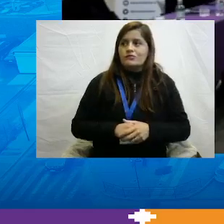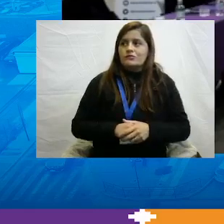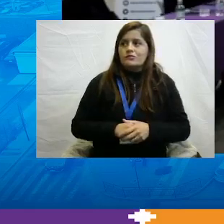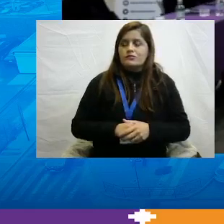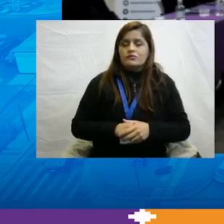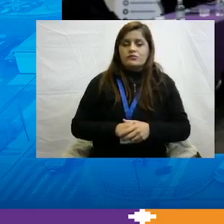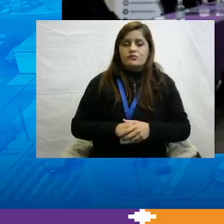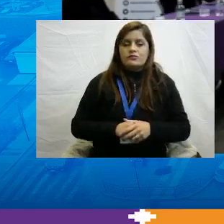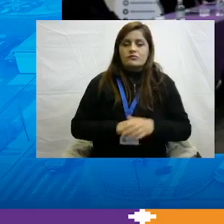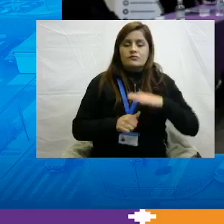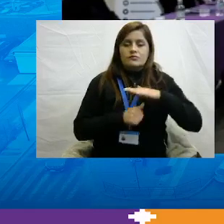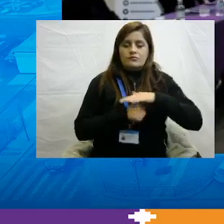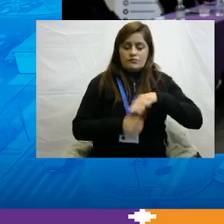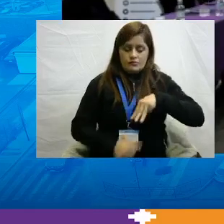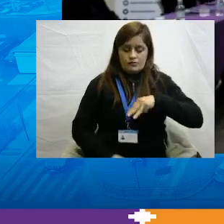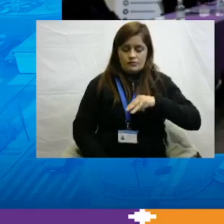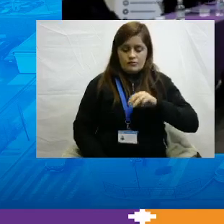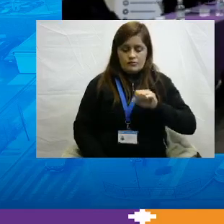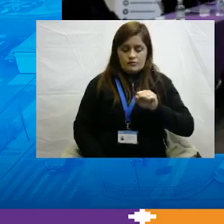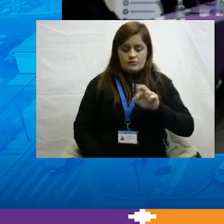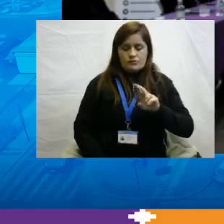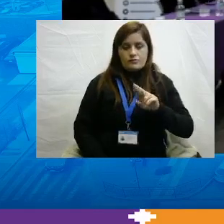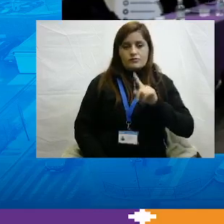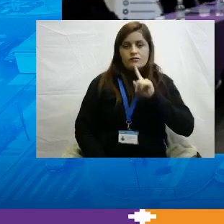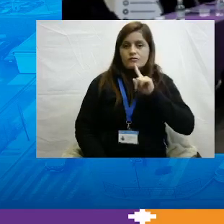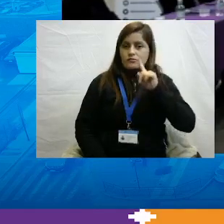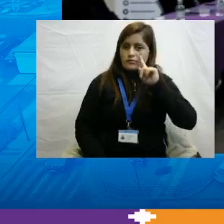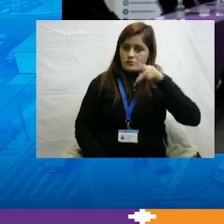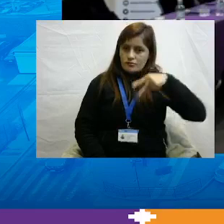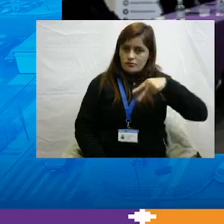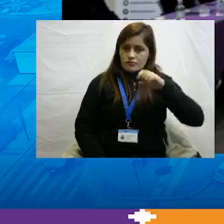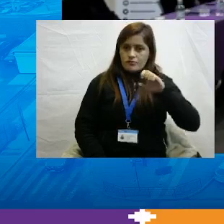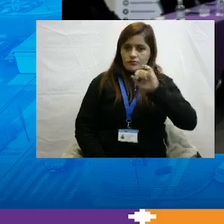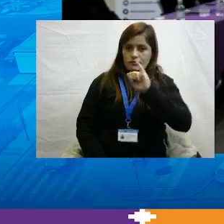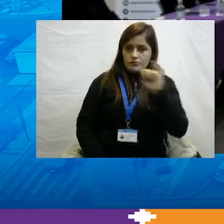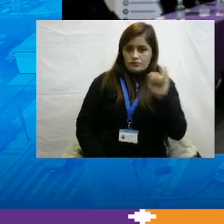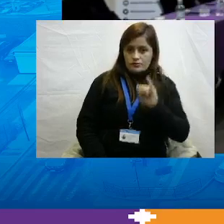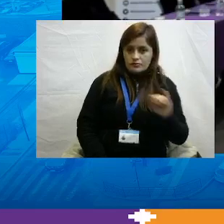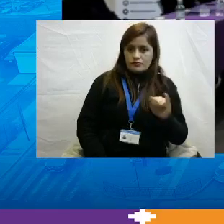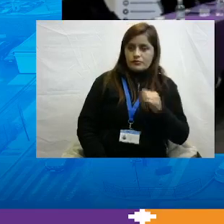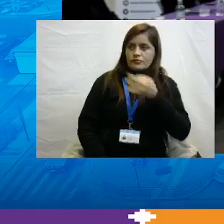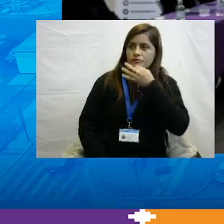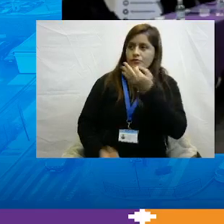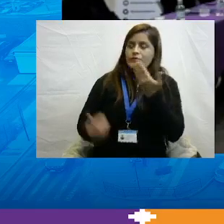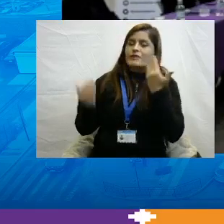Concejal Martínez. Gracias. Saludar a don Domingo.